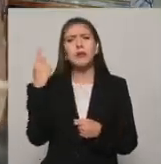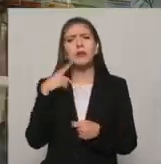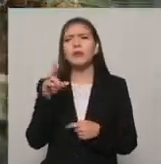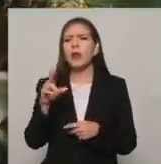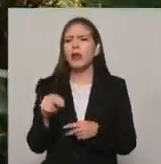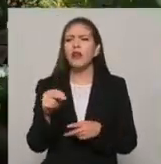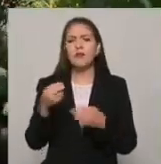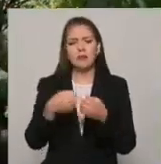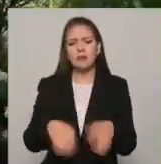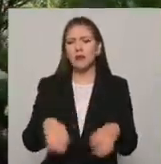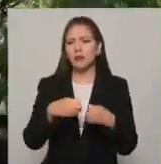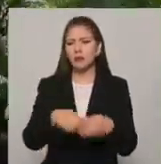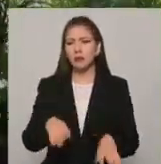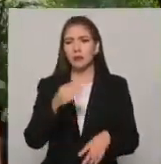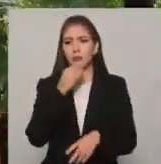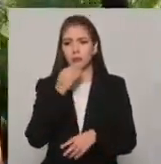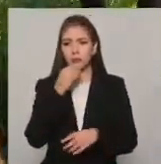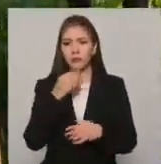desperdicie.